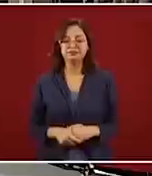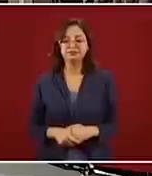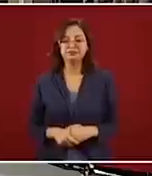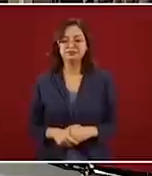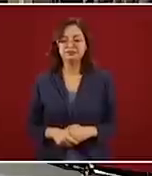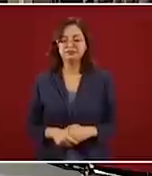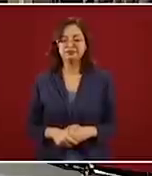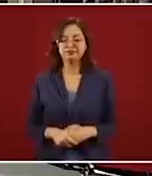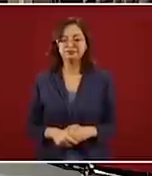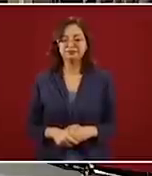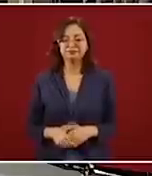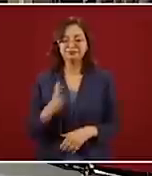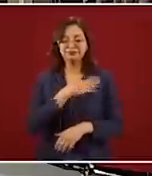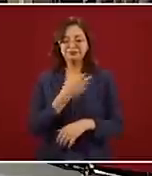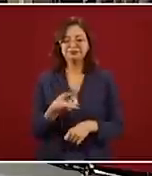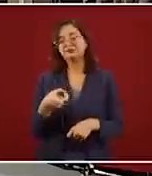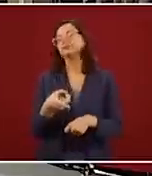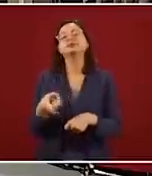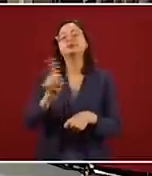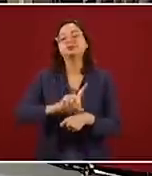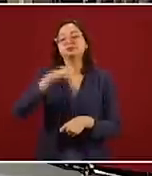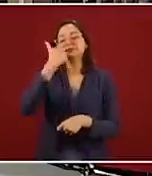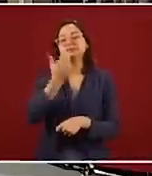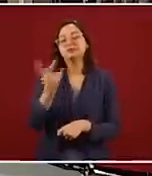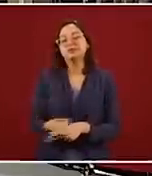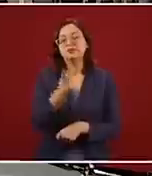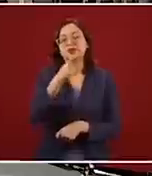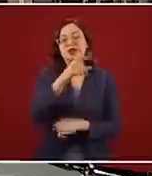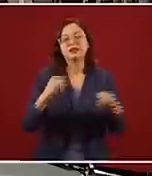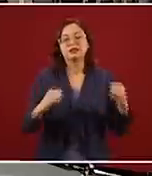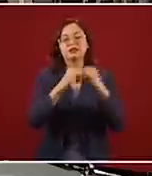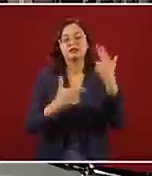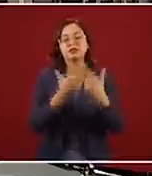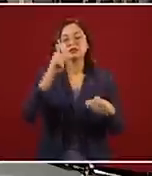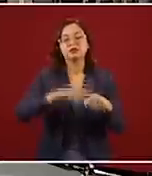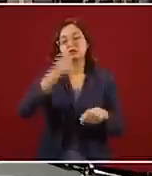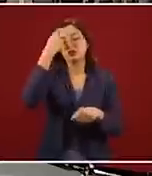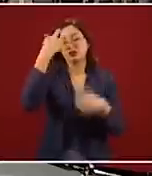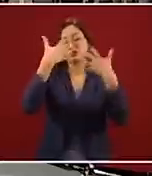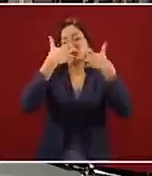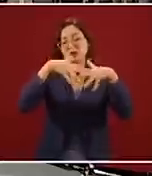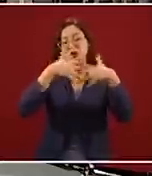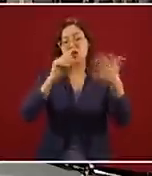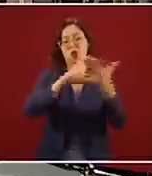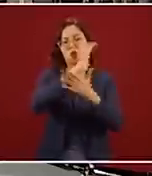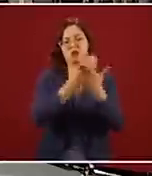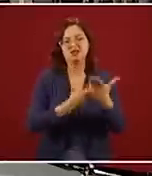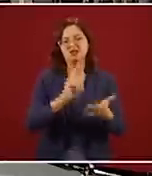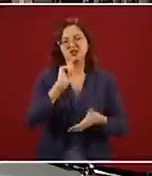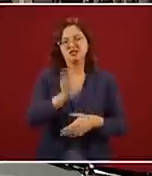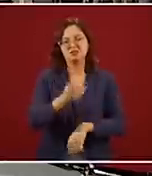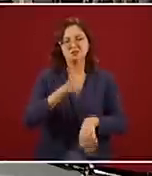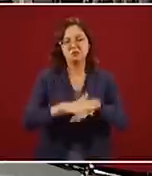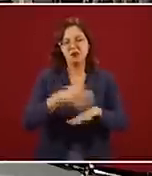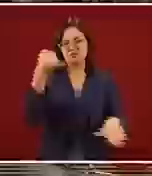Gracias, buenos días. Yo le quiero preguntar sobre este contrato que tiene el Instituto Nacional de Neurología. ¿Nos puede dar más detalles? Es